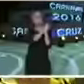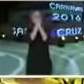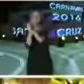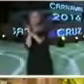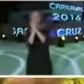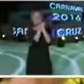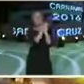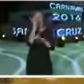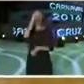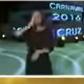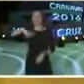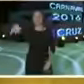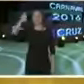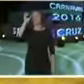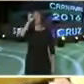Carlos.